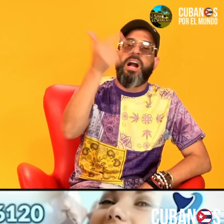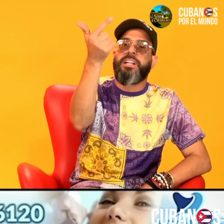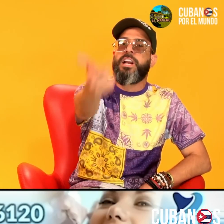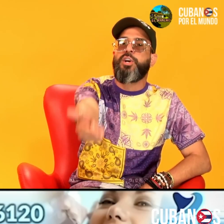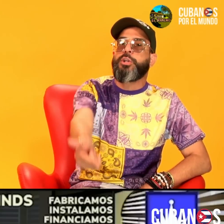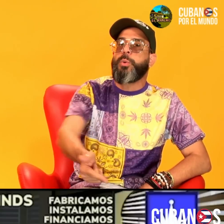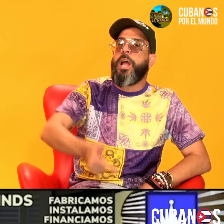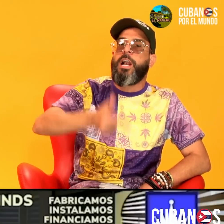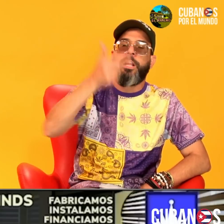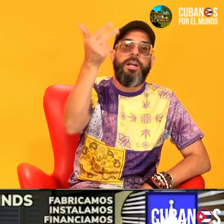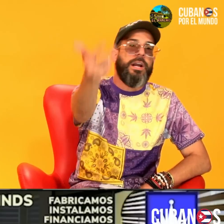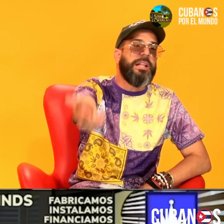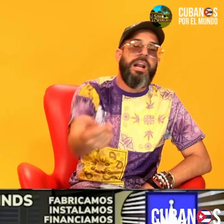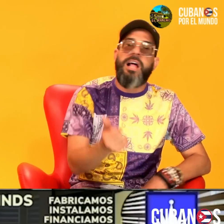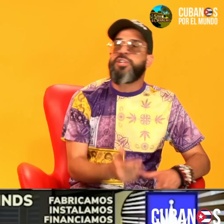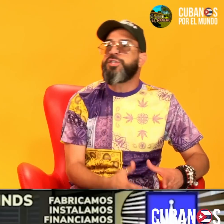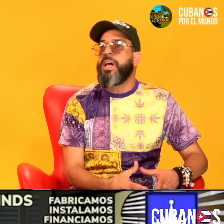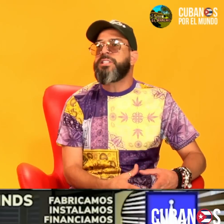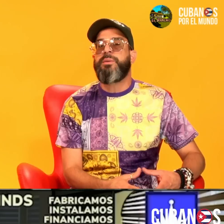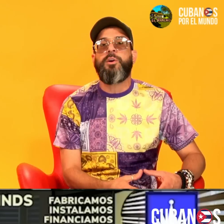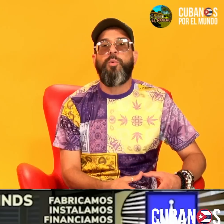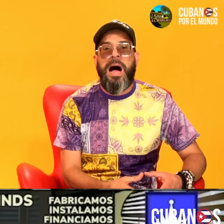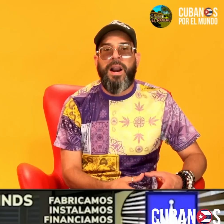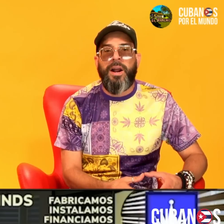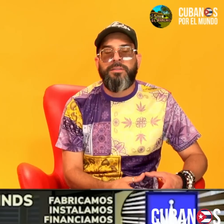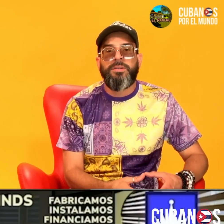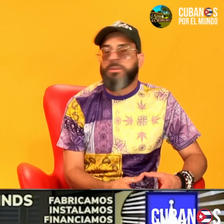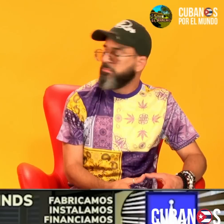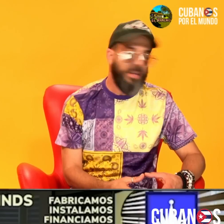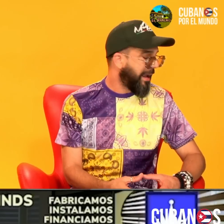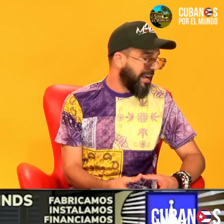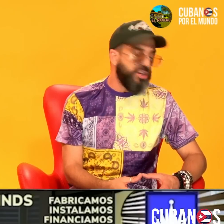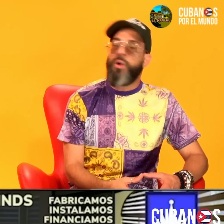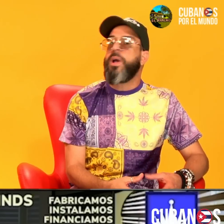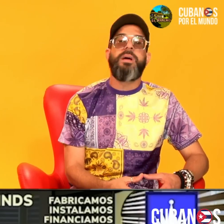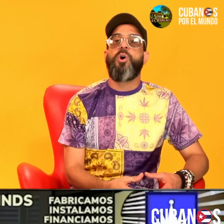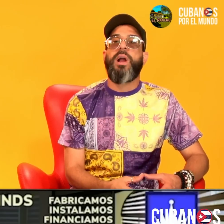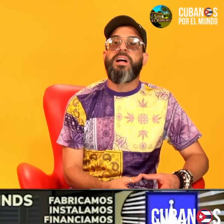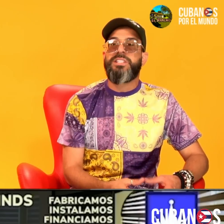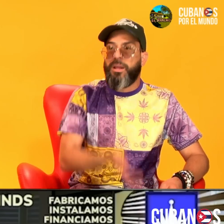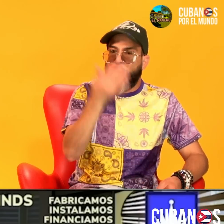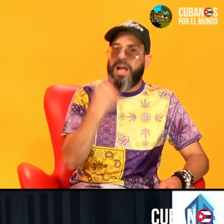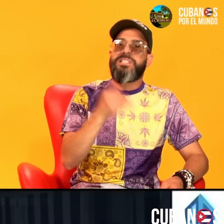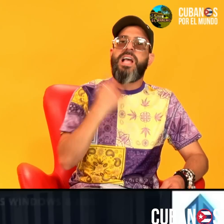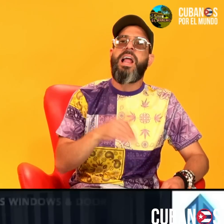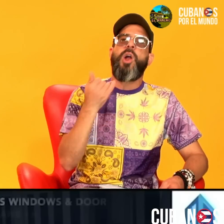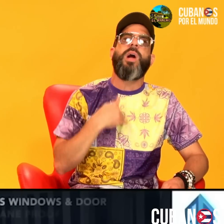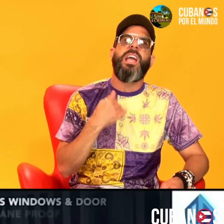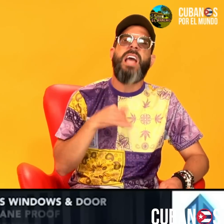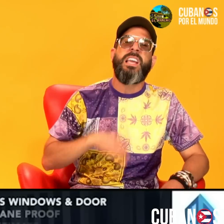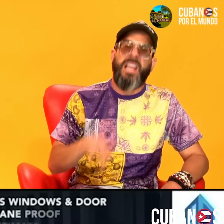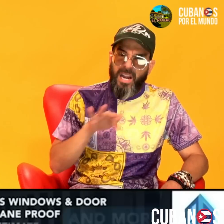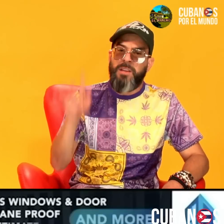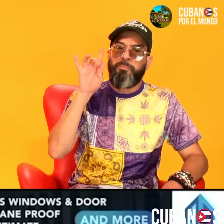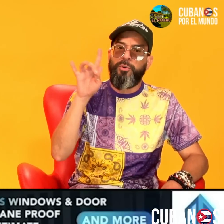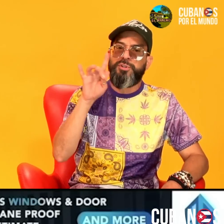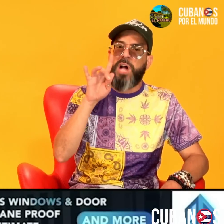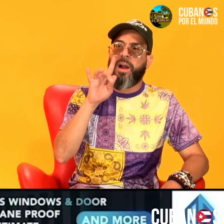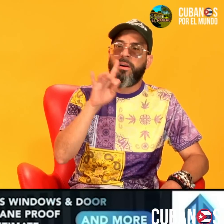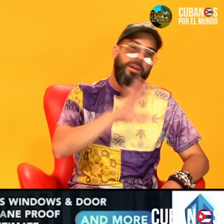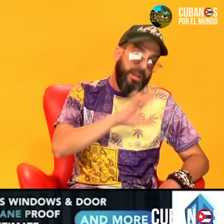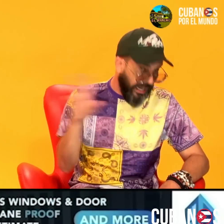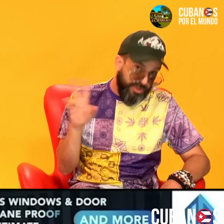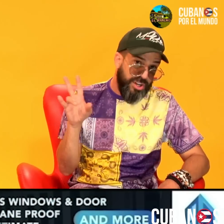María, que tiene Yotuel, que tiene la sociedad civil cubana, eso no es democracia. Democracia es lo que ella quiere